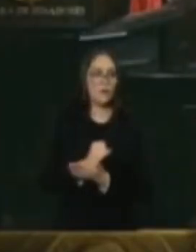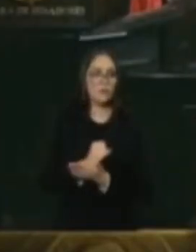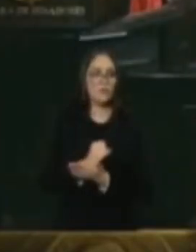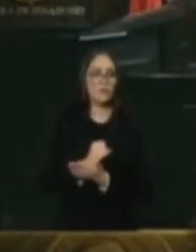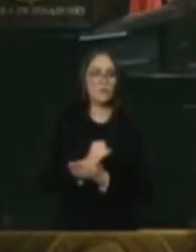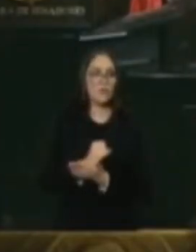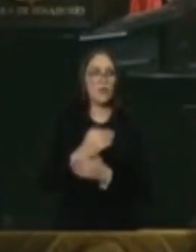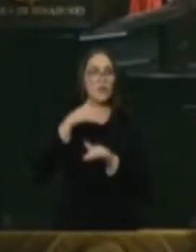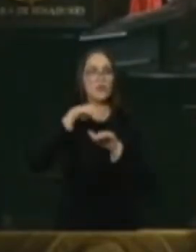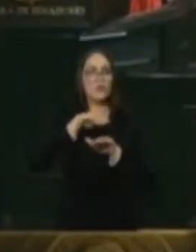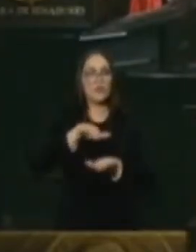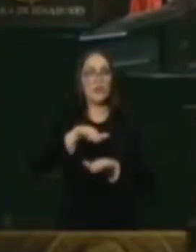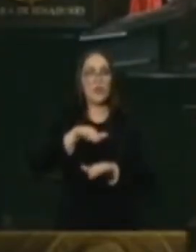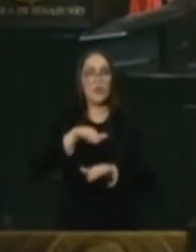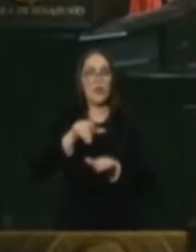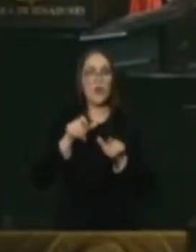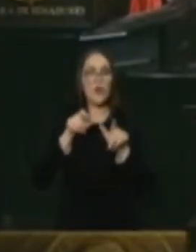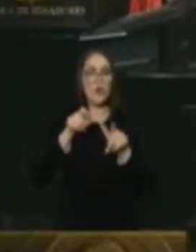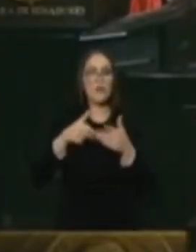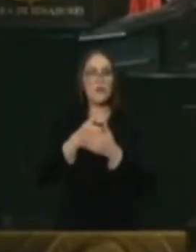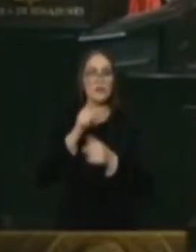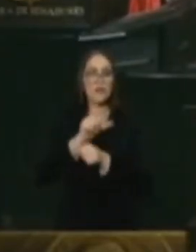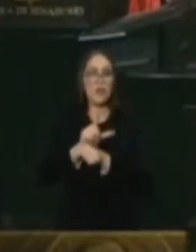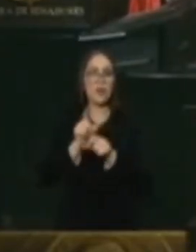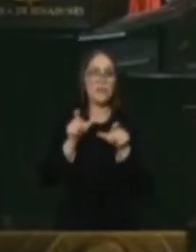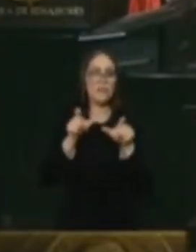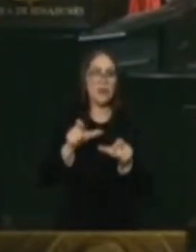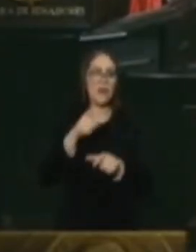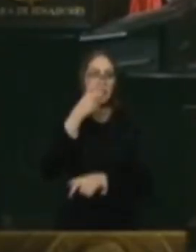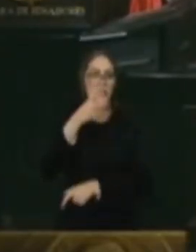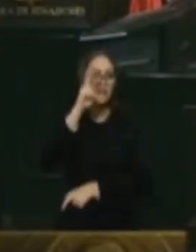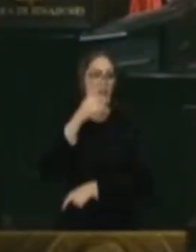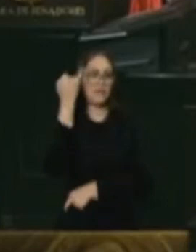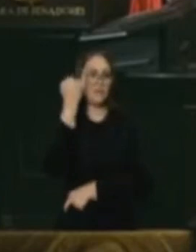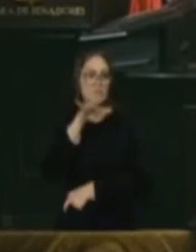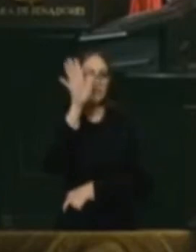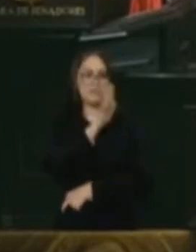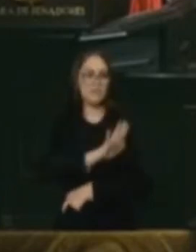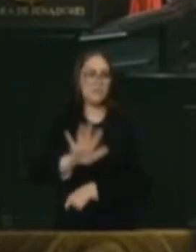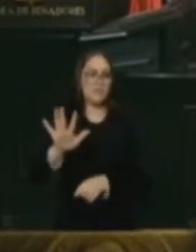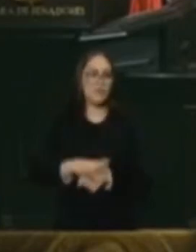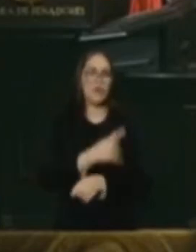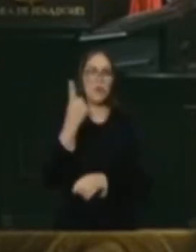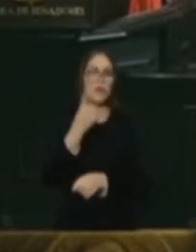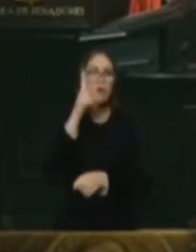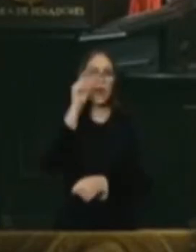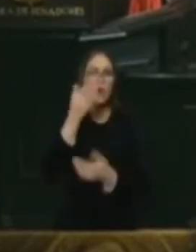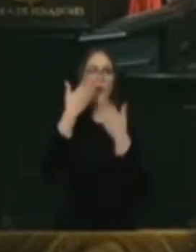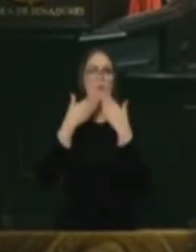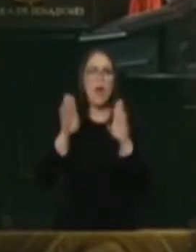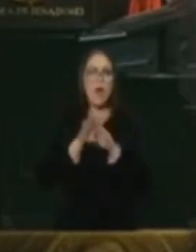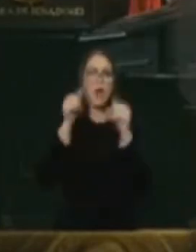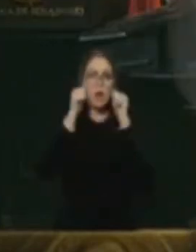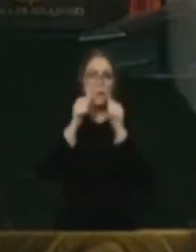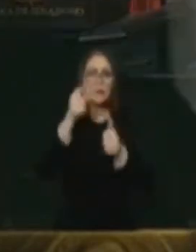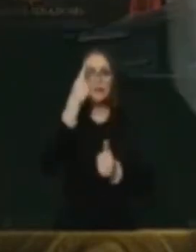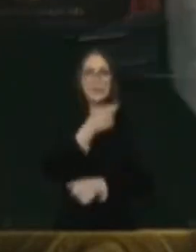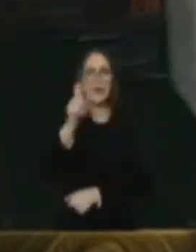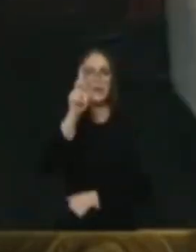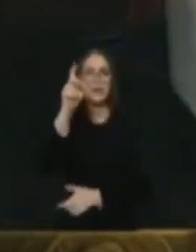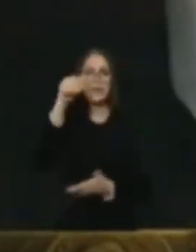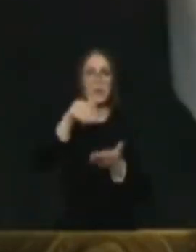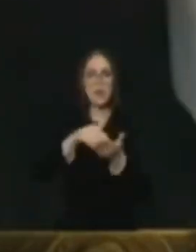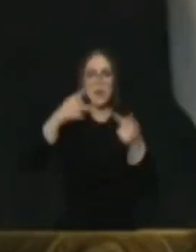sobre la Guardia Nacional. Es inverosímil tal decisión, porque quedaron a la deriva sin definición 130,000